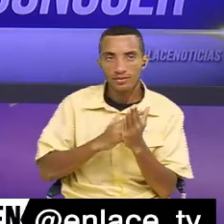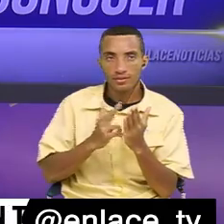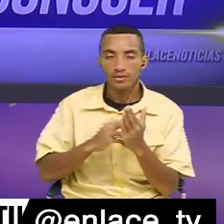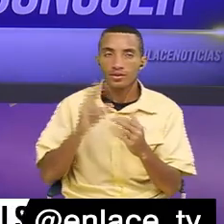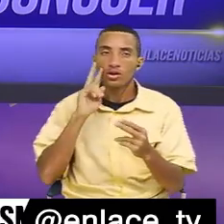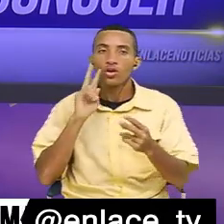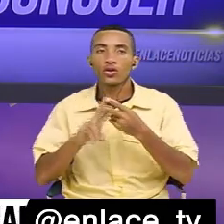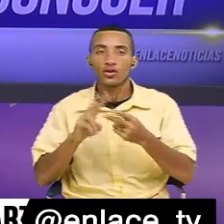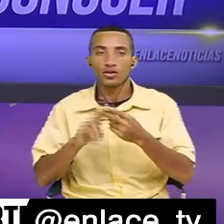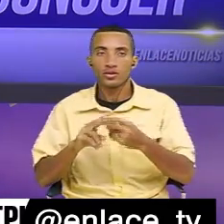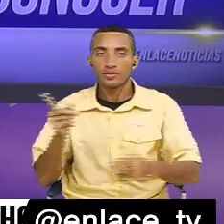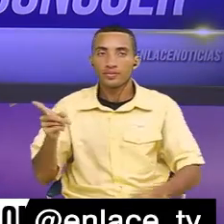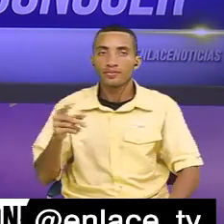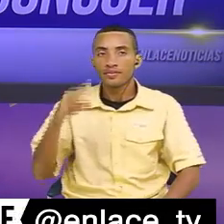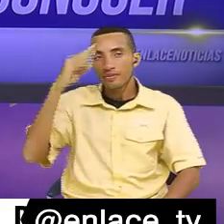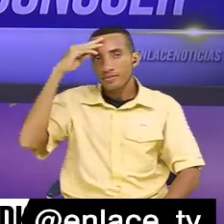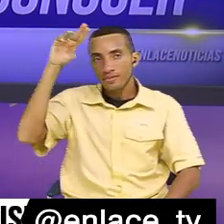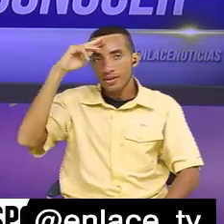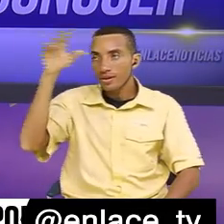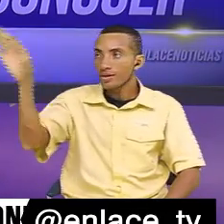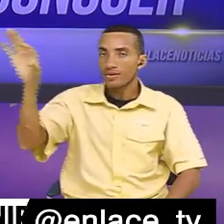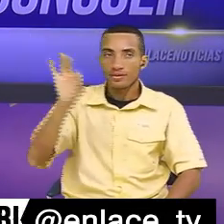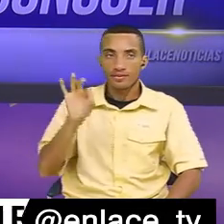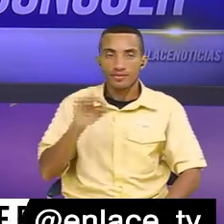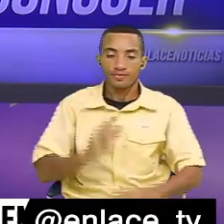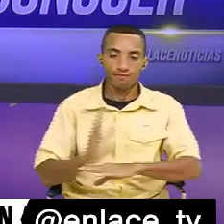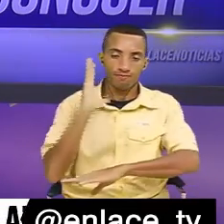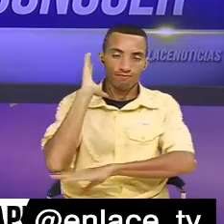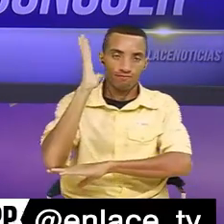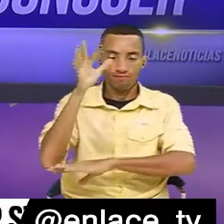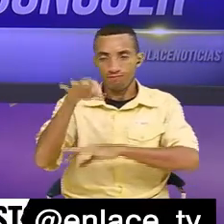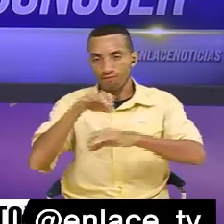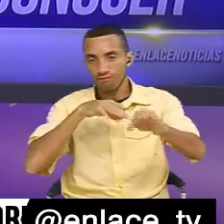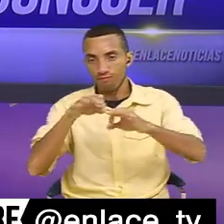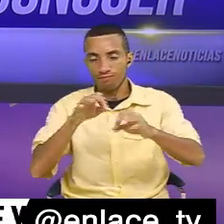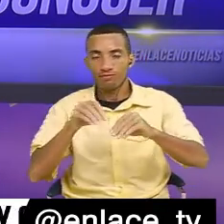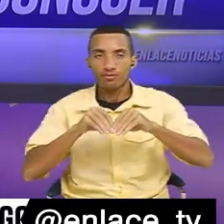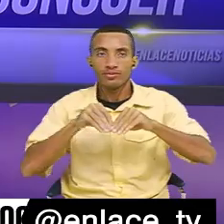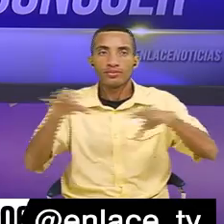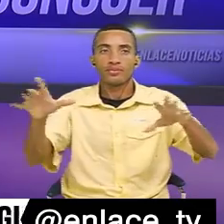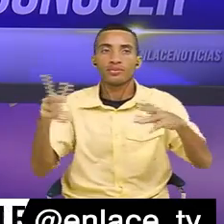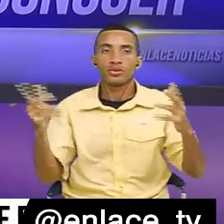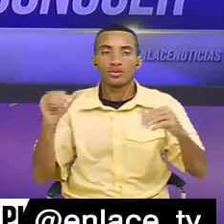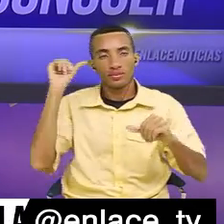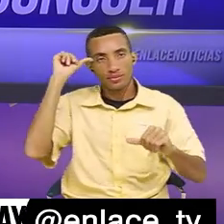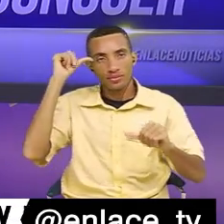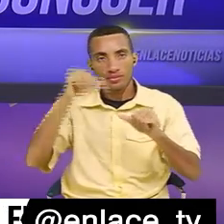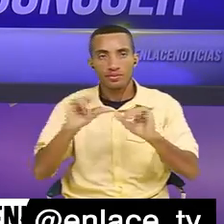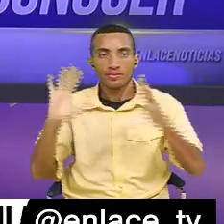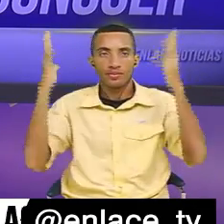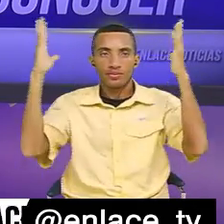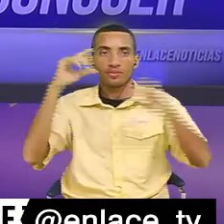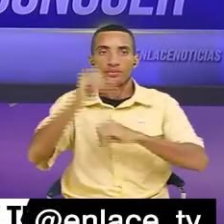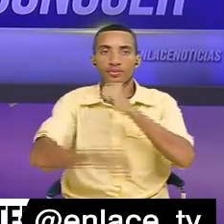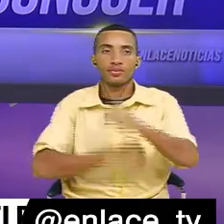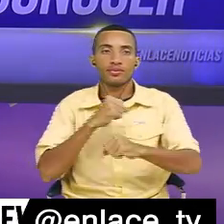el encargado de la presentación del prólogo de la nueva publicación que se hace en el marco de la celebración de los 10 años del CER.